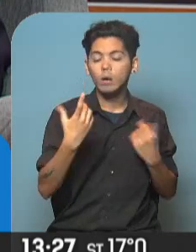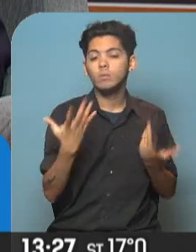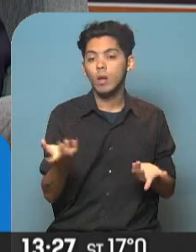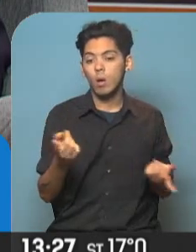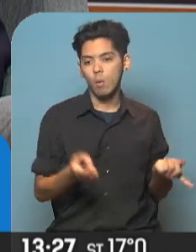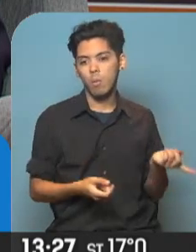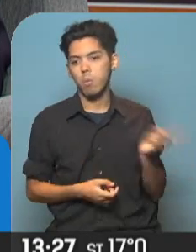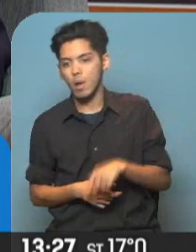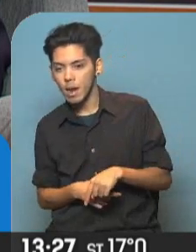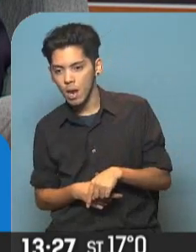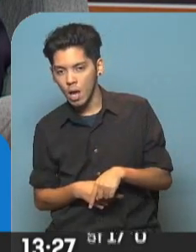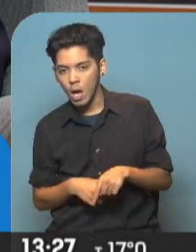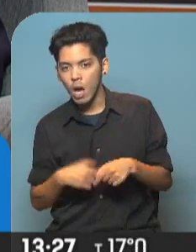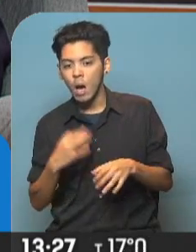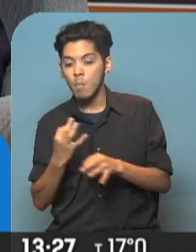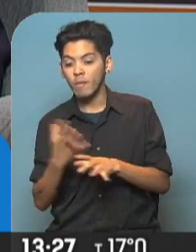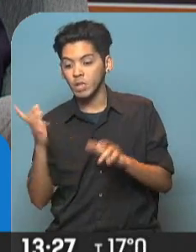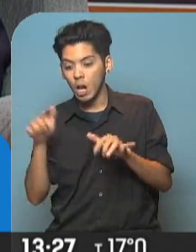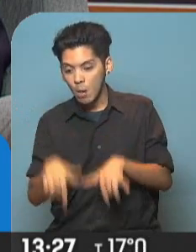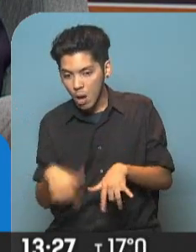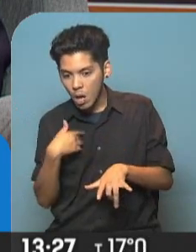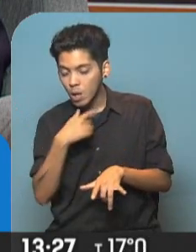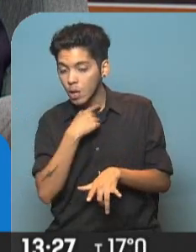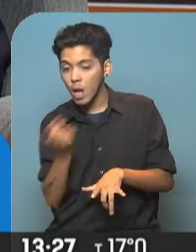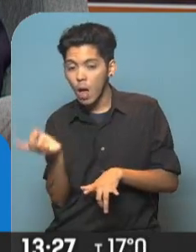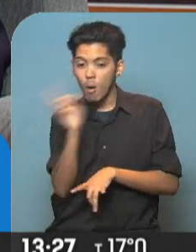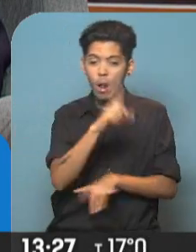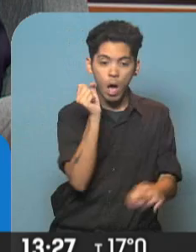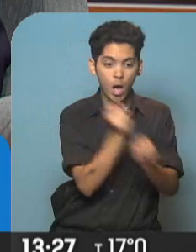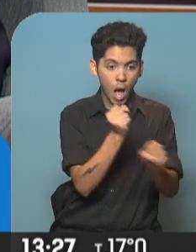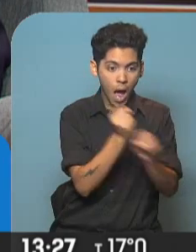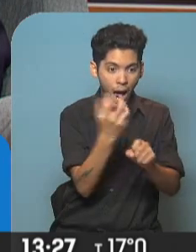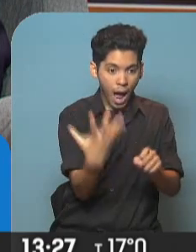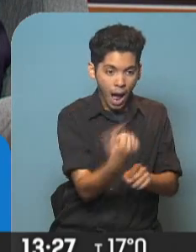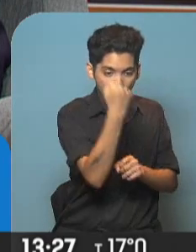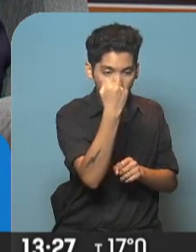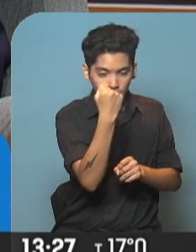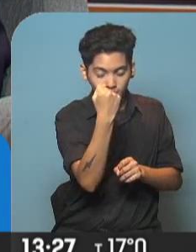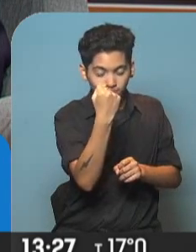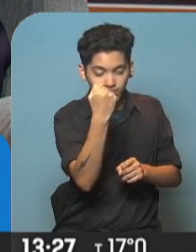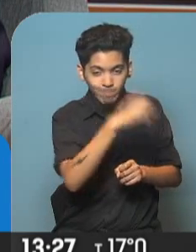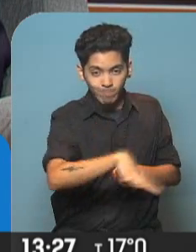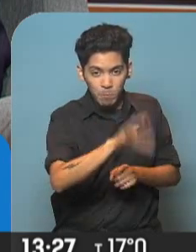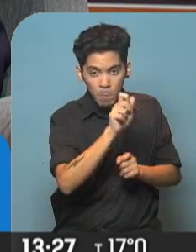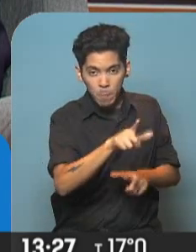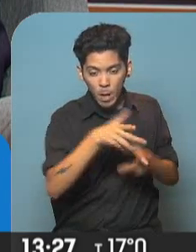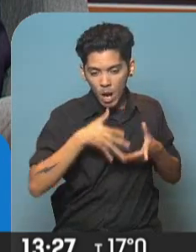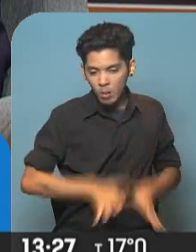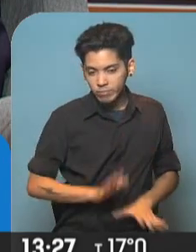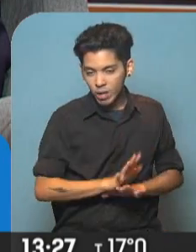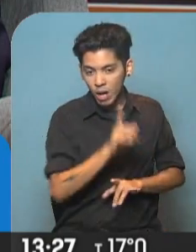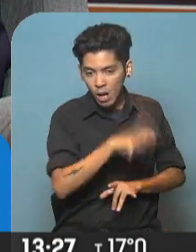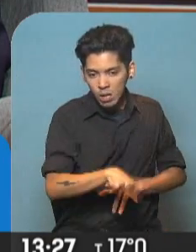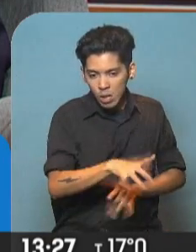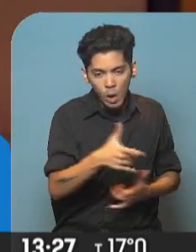venirse aquí, hacer especializaciones aquí. Después cuando querés volver a buscar trabajo a tu lugar de residencia, no